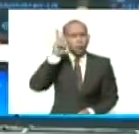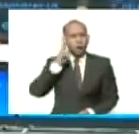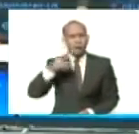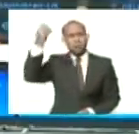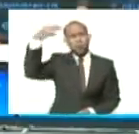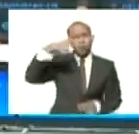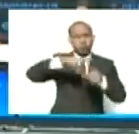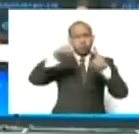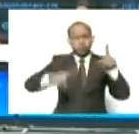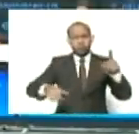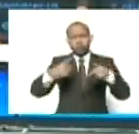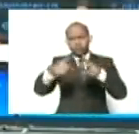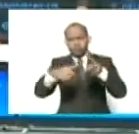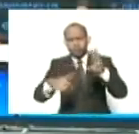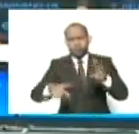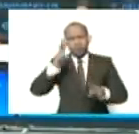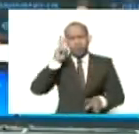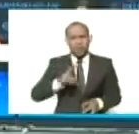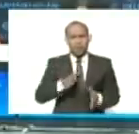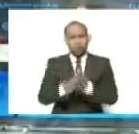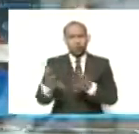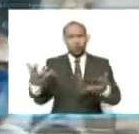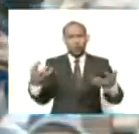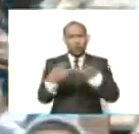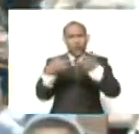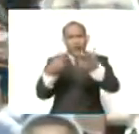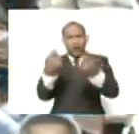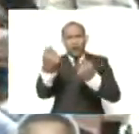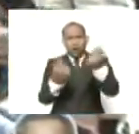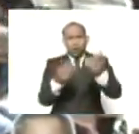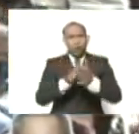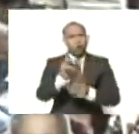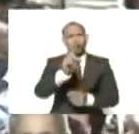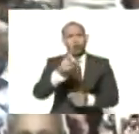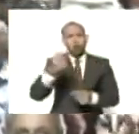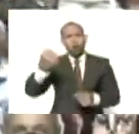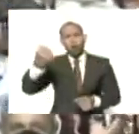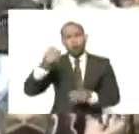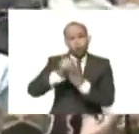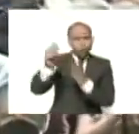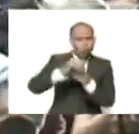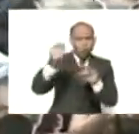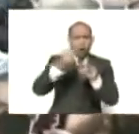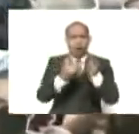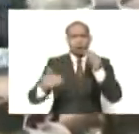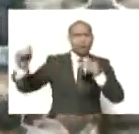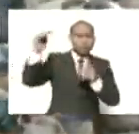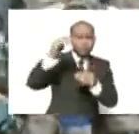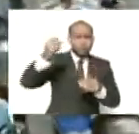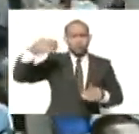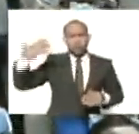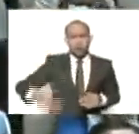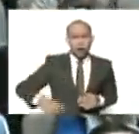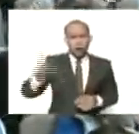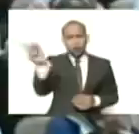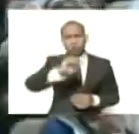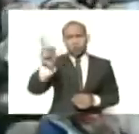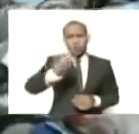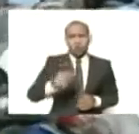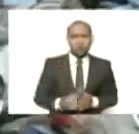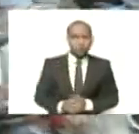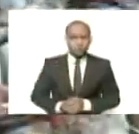justo, adaptado a la guerra económica, no precios neoliberales, injustos, especulativos, no,